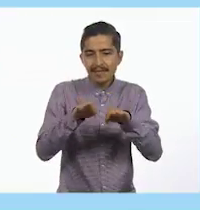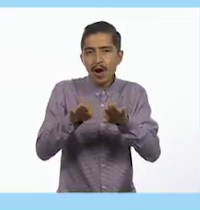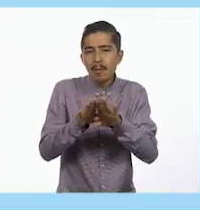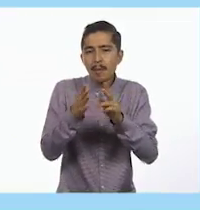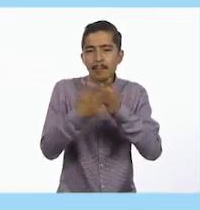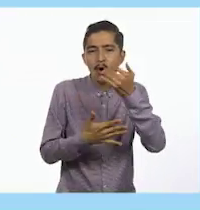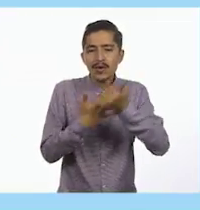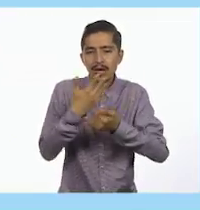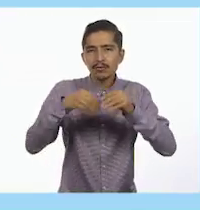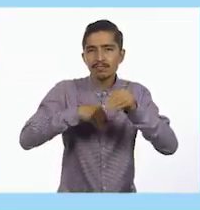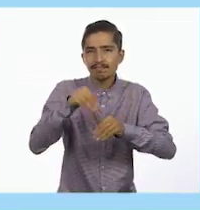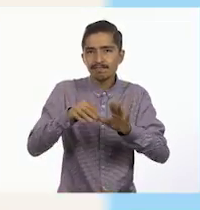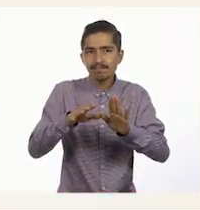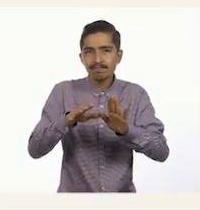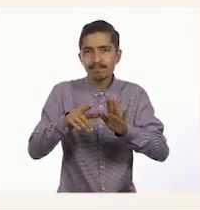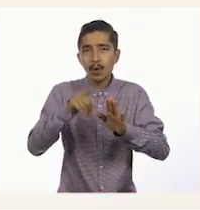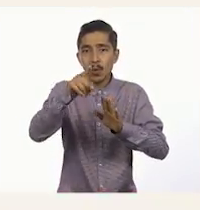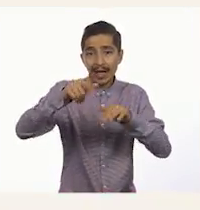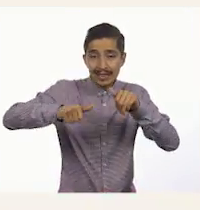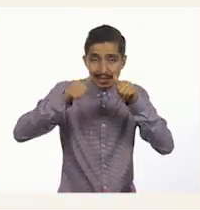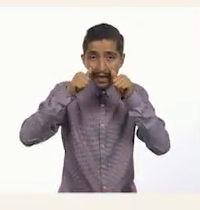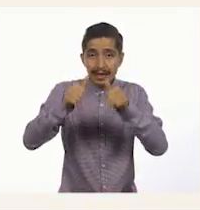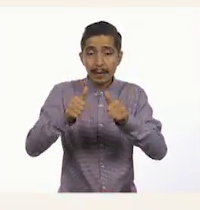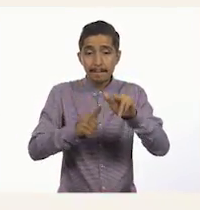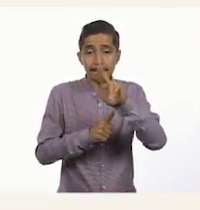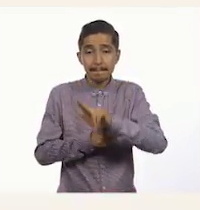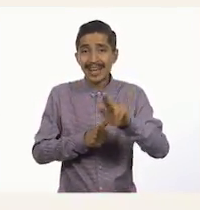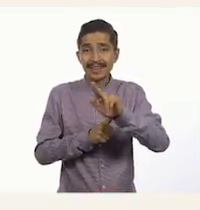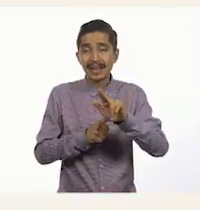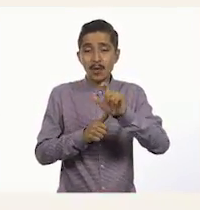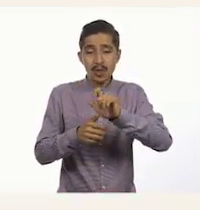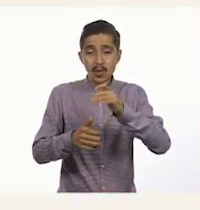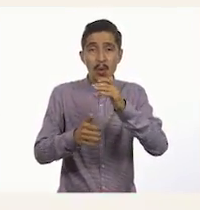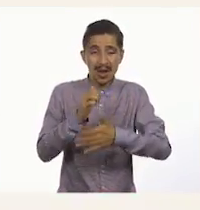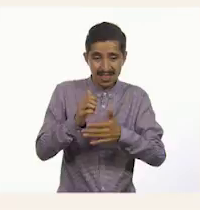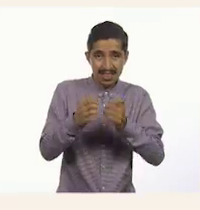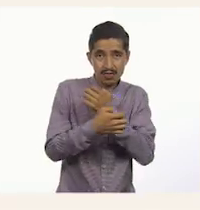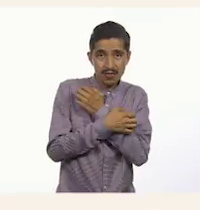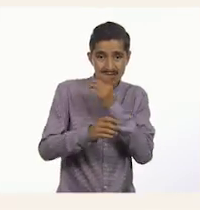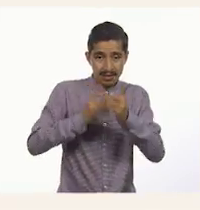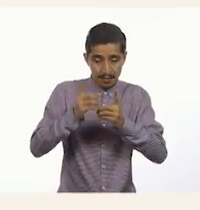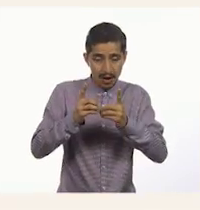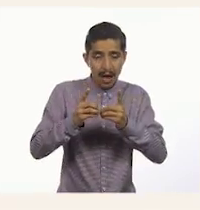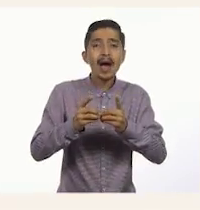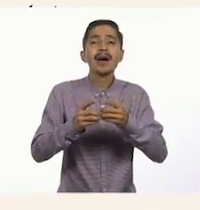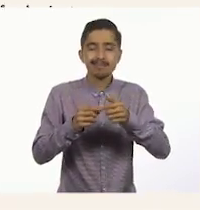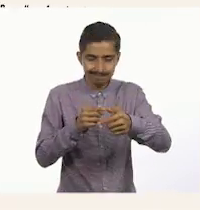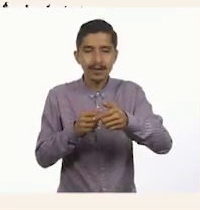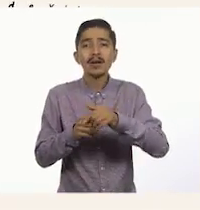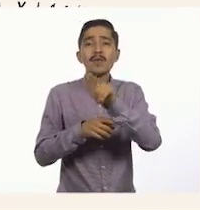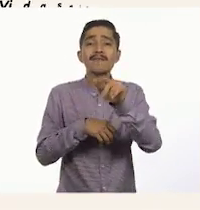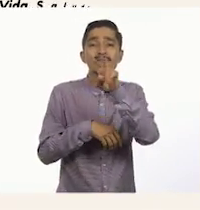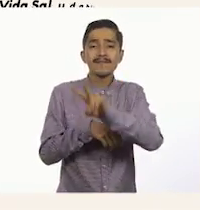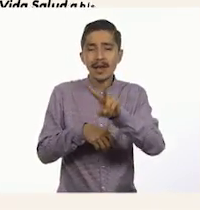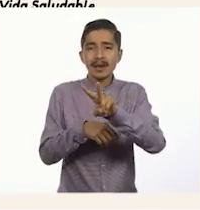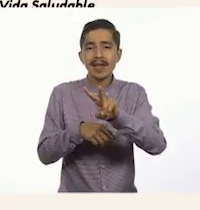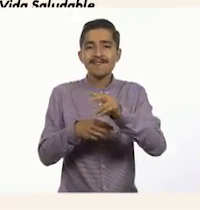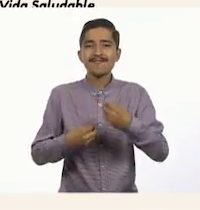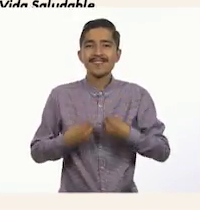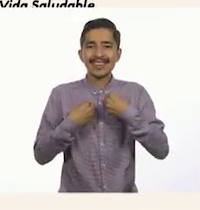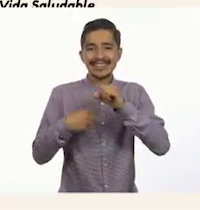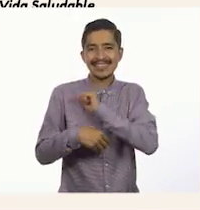por proyectos. Ponte atento los martes después de tu clase de educación física y los viernes después de